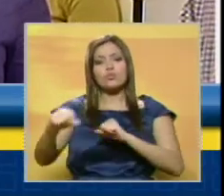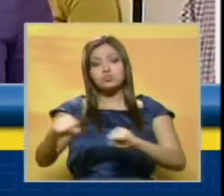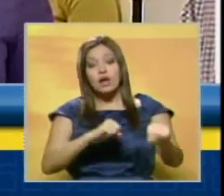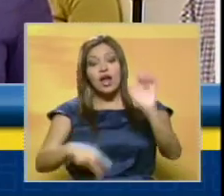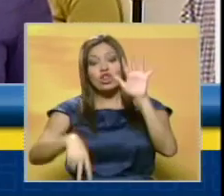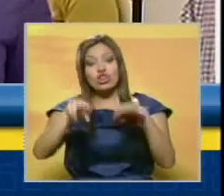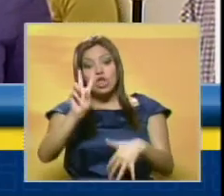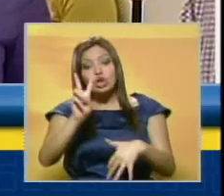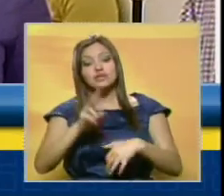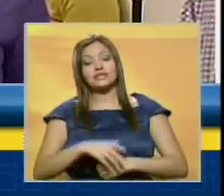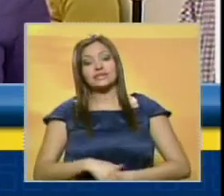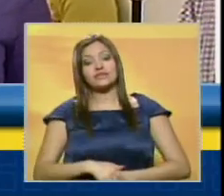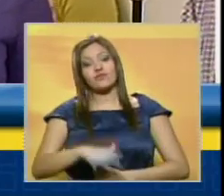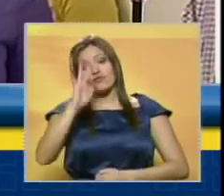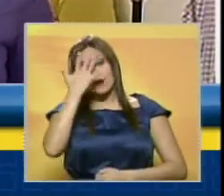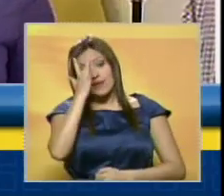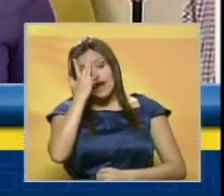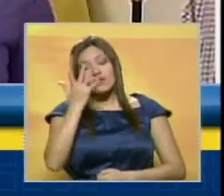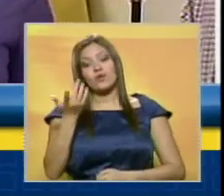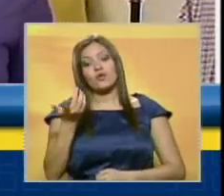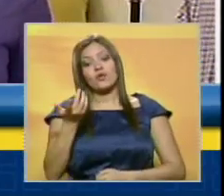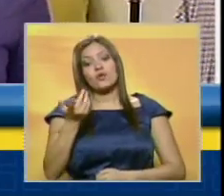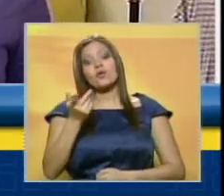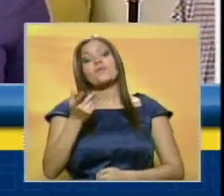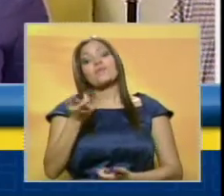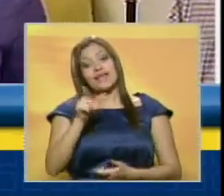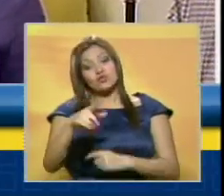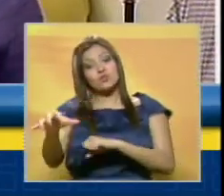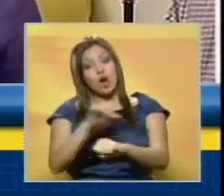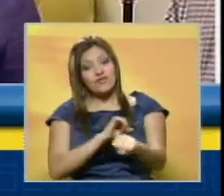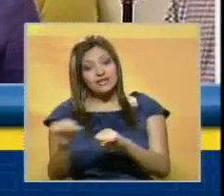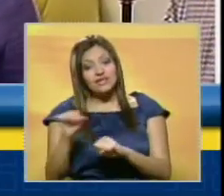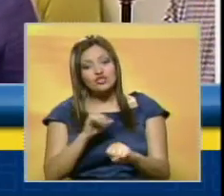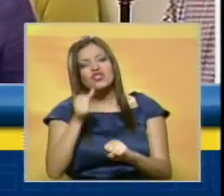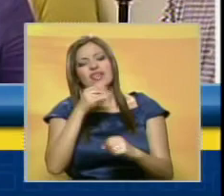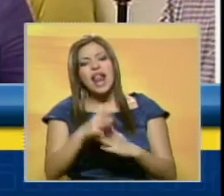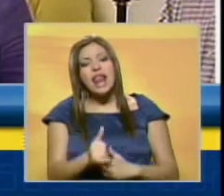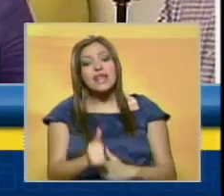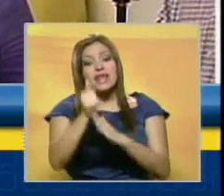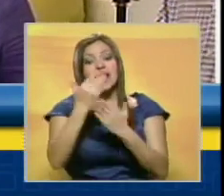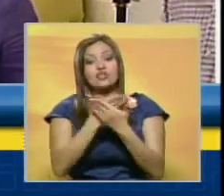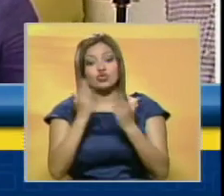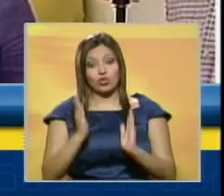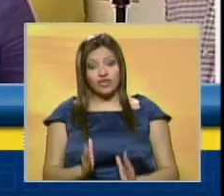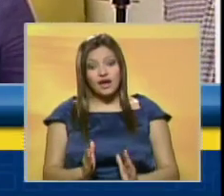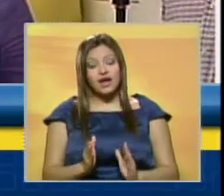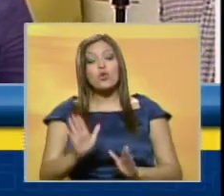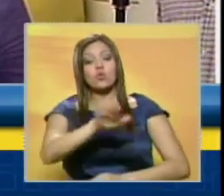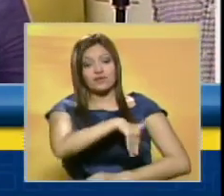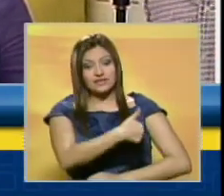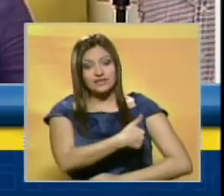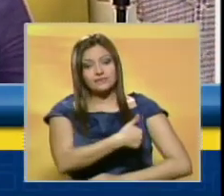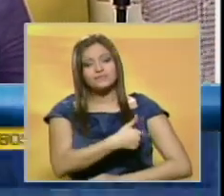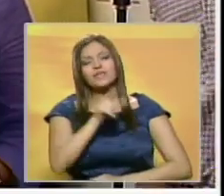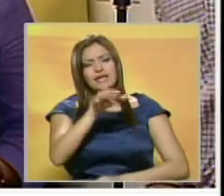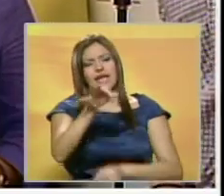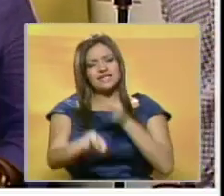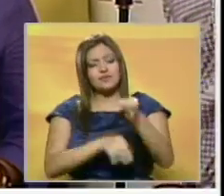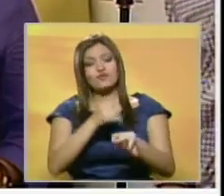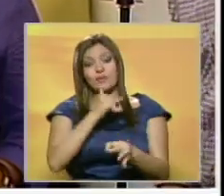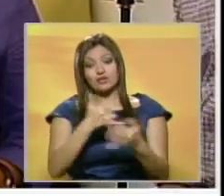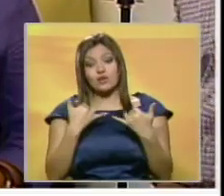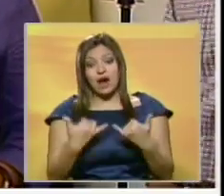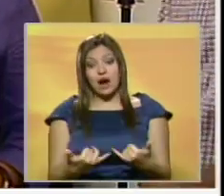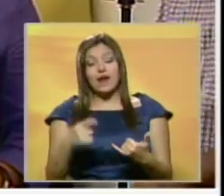12 de febrero. Dijo que esta movilización va a estar encabezada por los estudiantes universitarios. Es parte de la información que